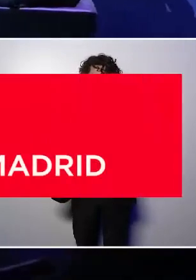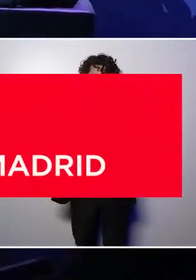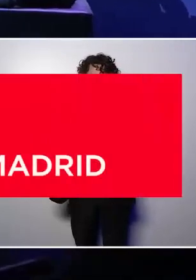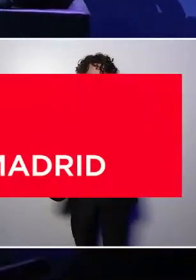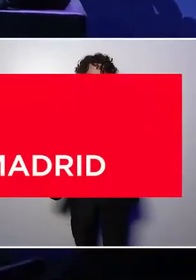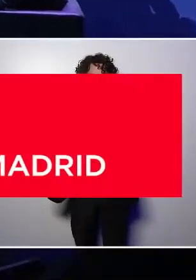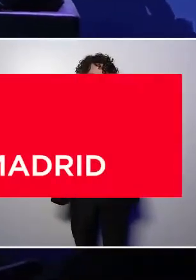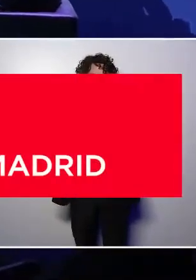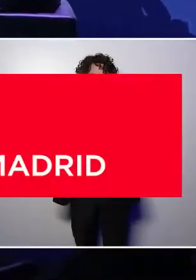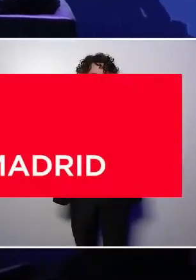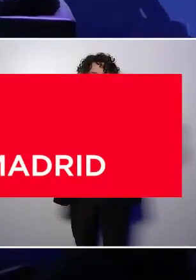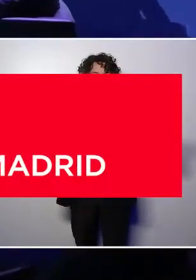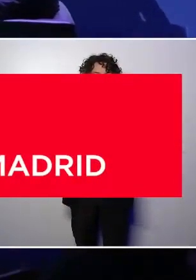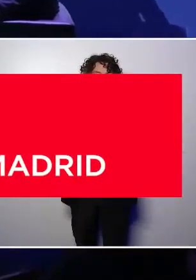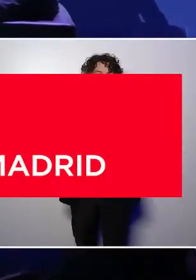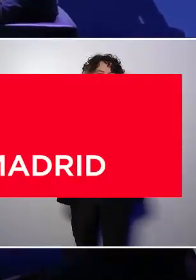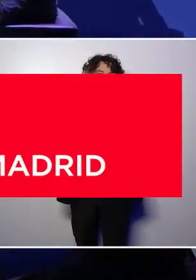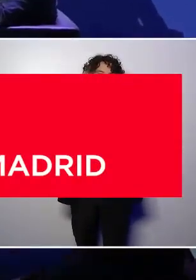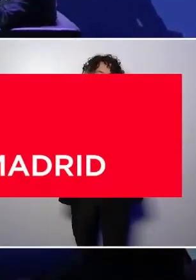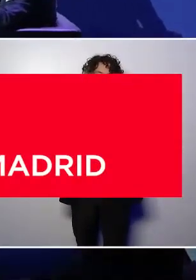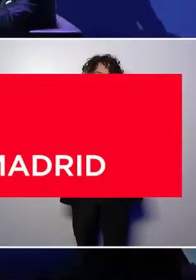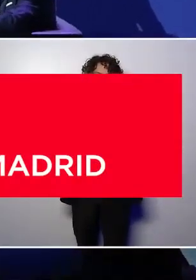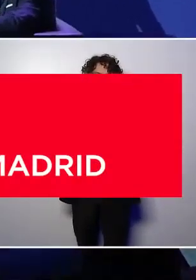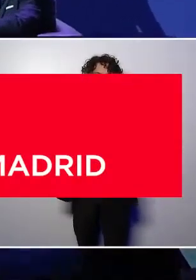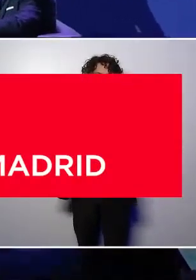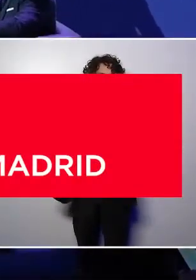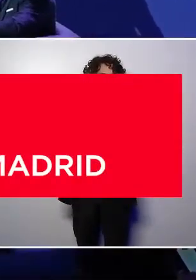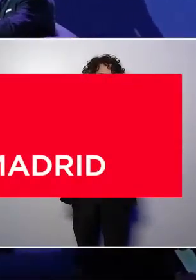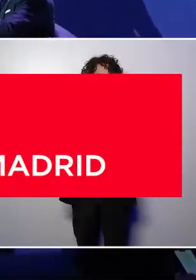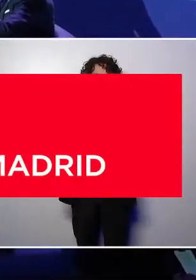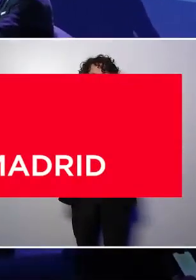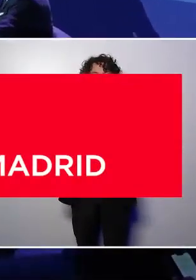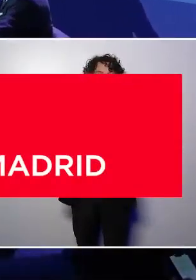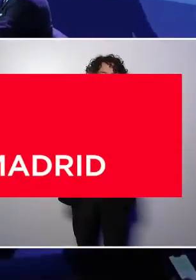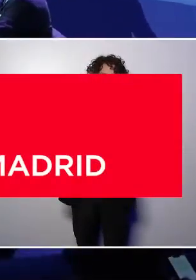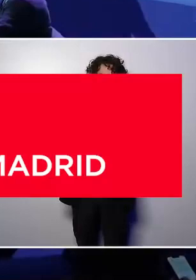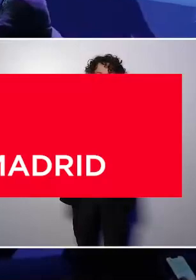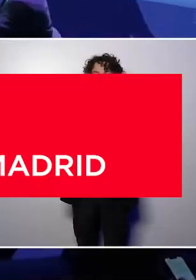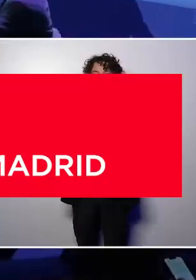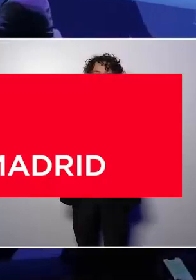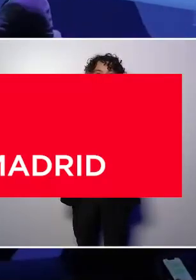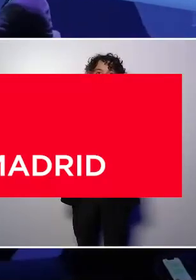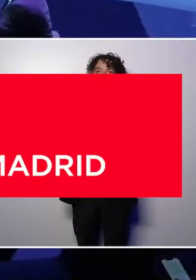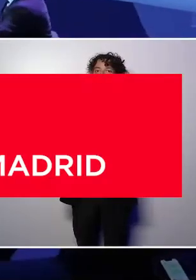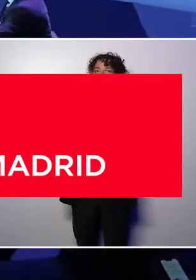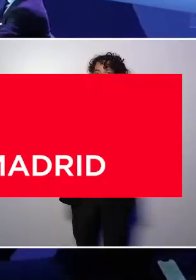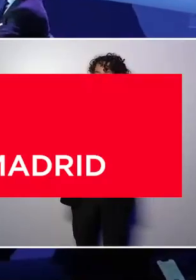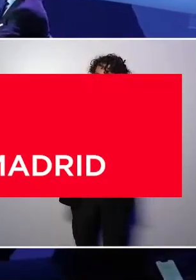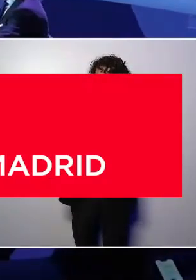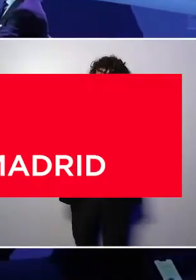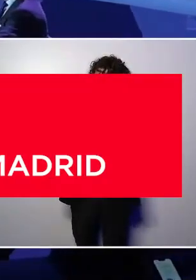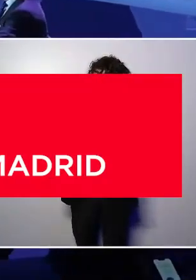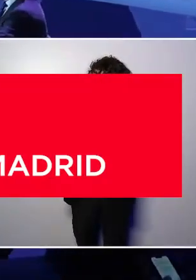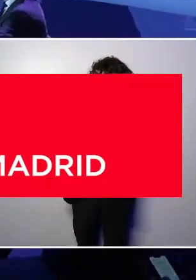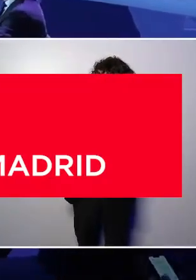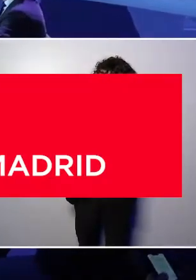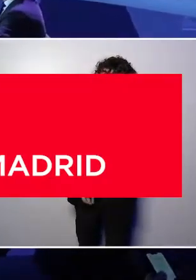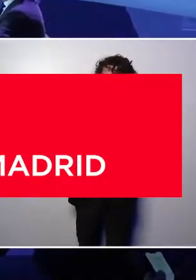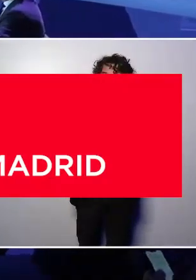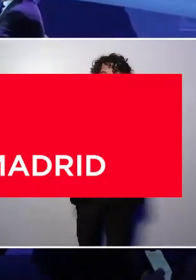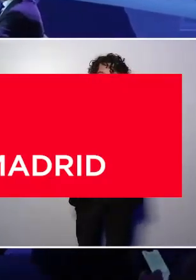plan de acción provincial, ¿no? Y las expectativas que tienen también con los mercados voluntarios de carbono. Muchas gracias. Bueno, buenos